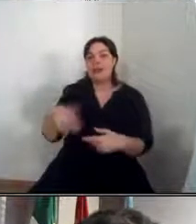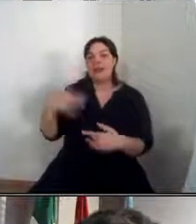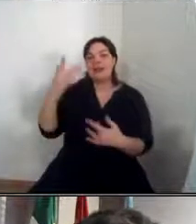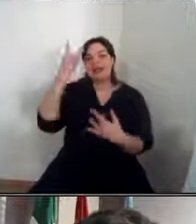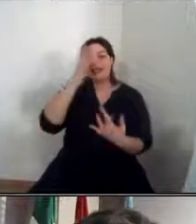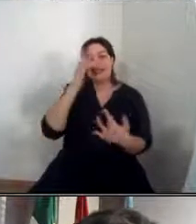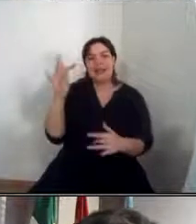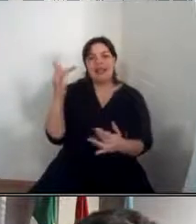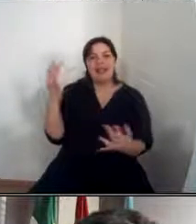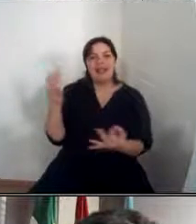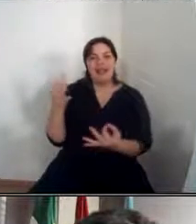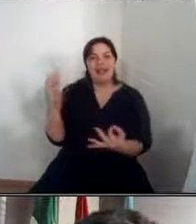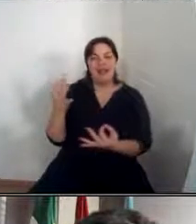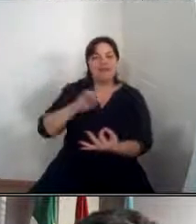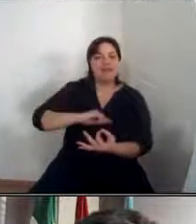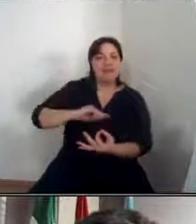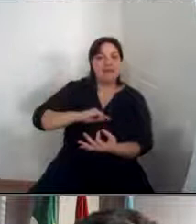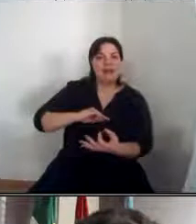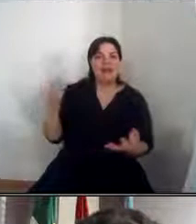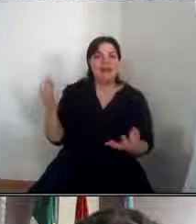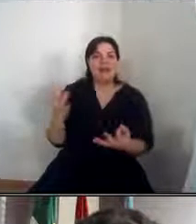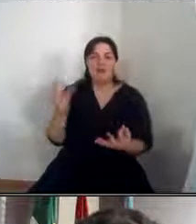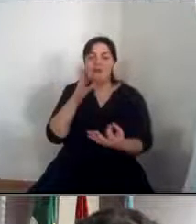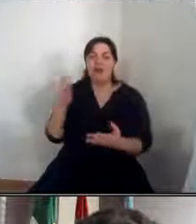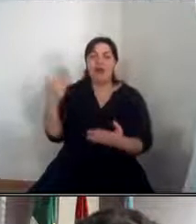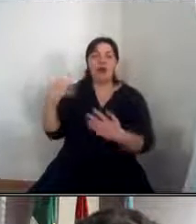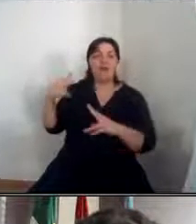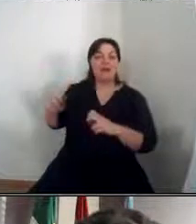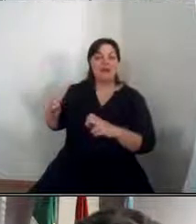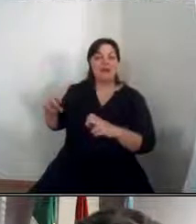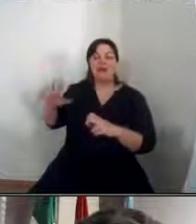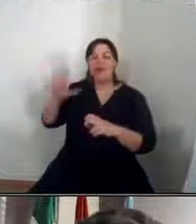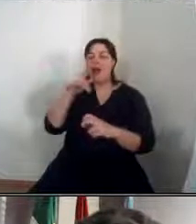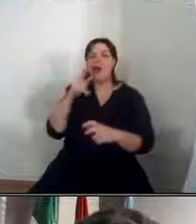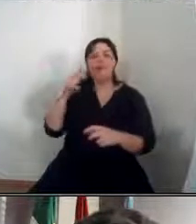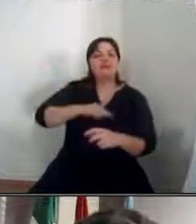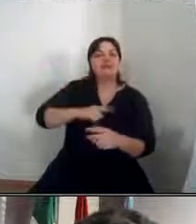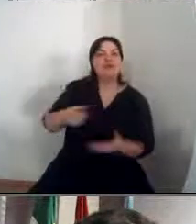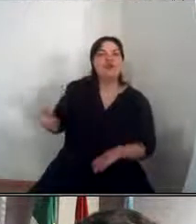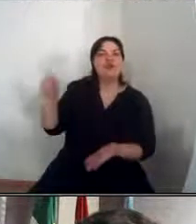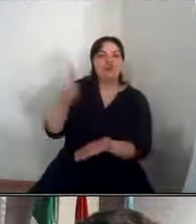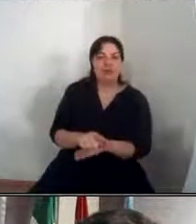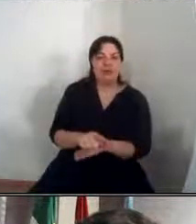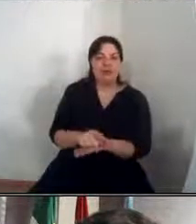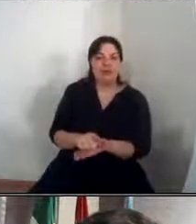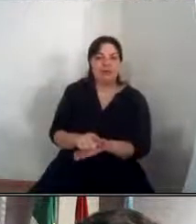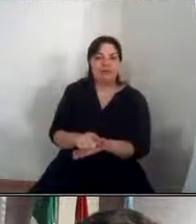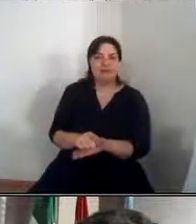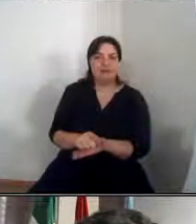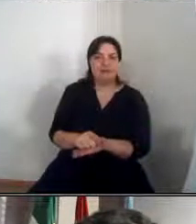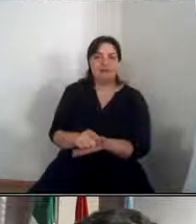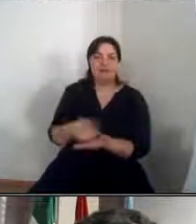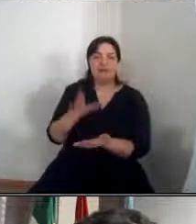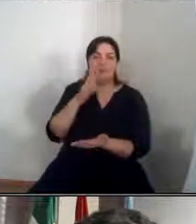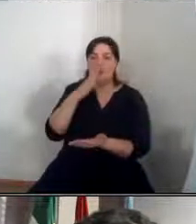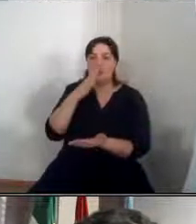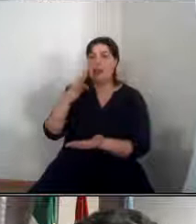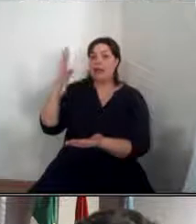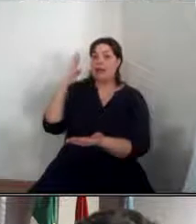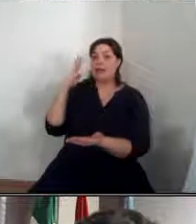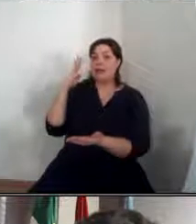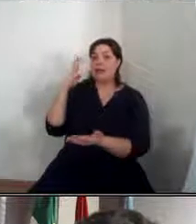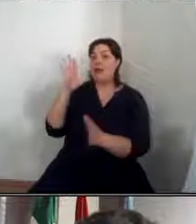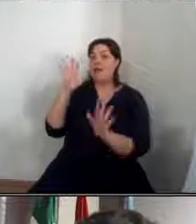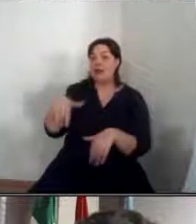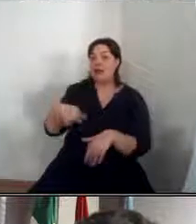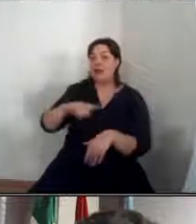sensible de verdad de lo que lo fue al principio, lo que fue al principio el gobierno en la legislatura anterior, que nos quedó